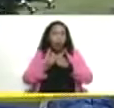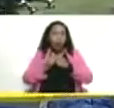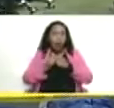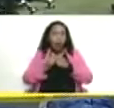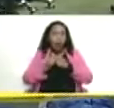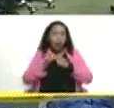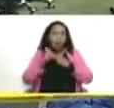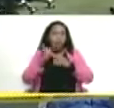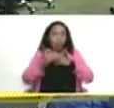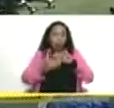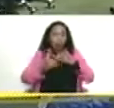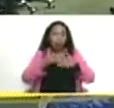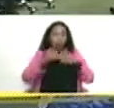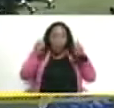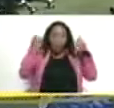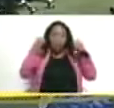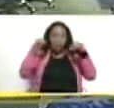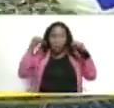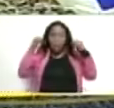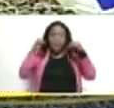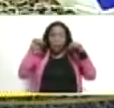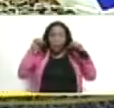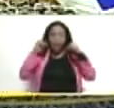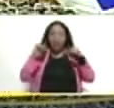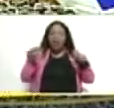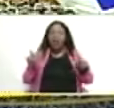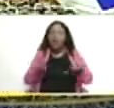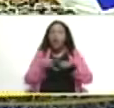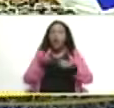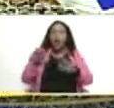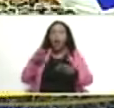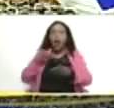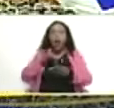que va ping, ping, ping, ping, como Yulimar, pues.